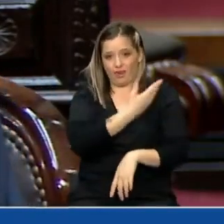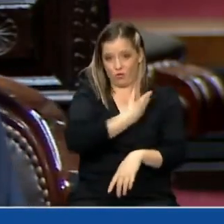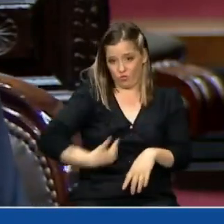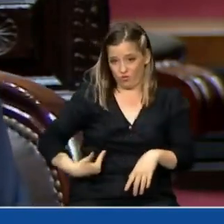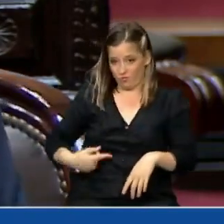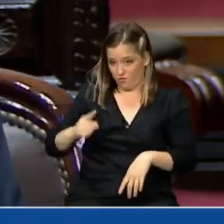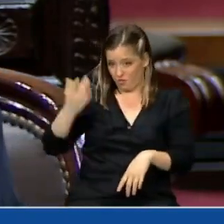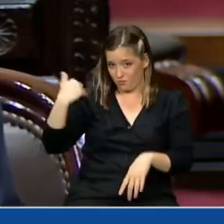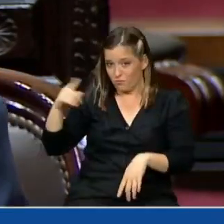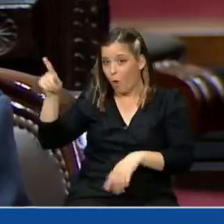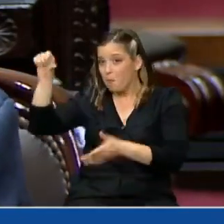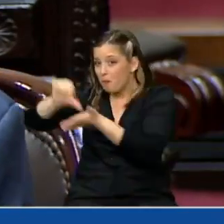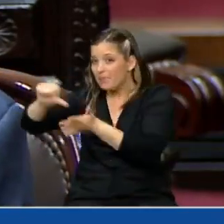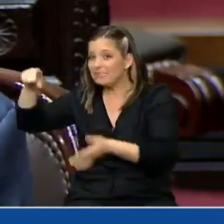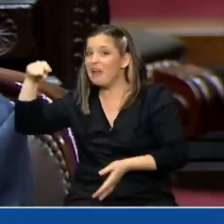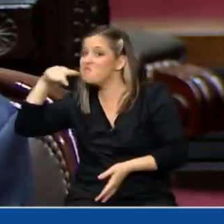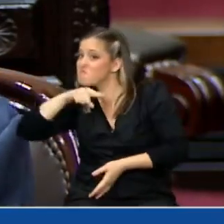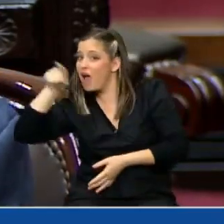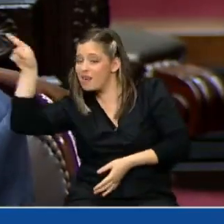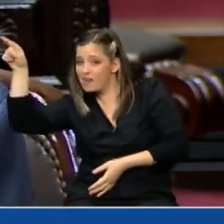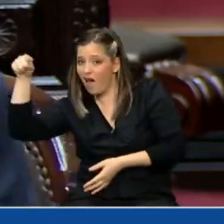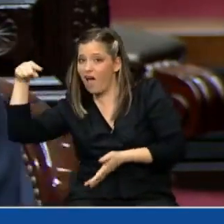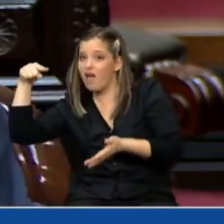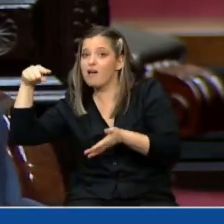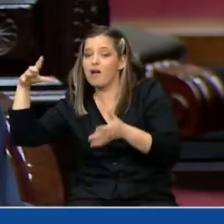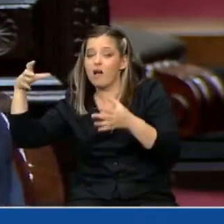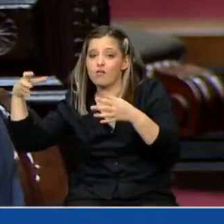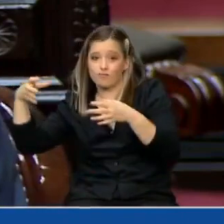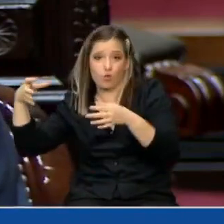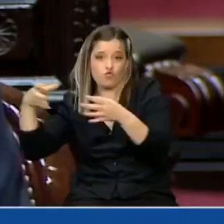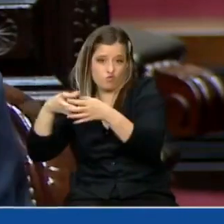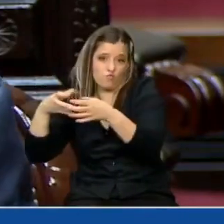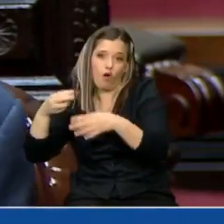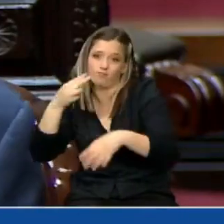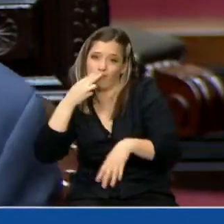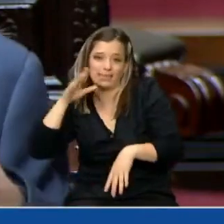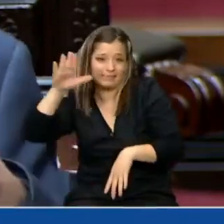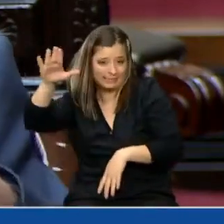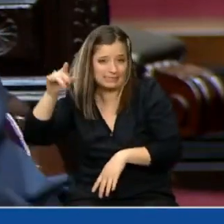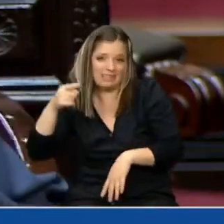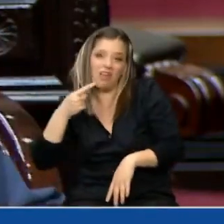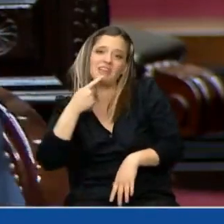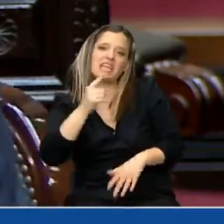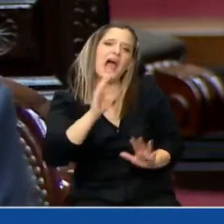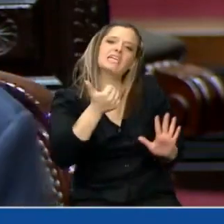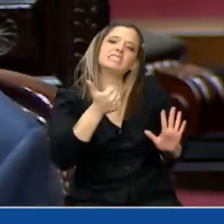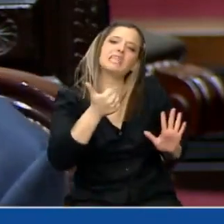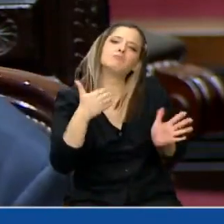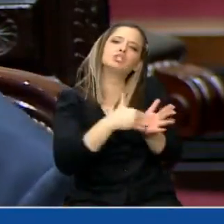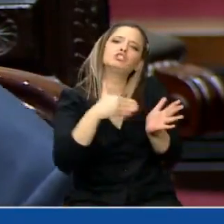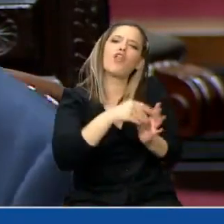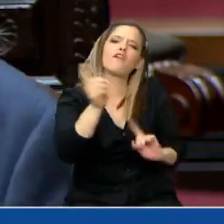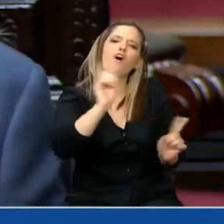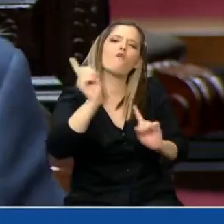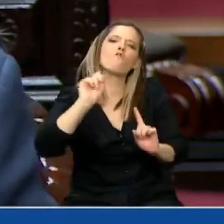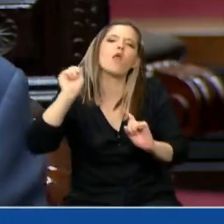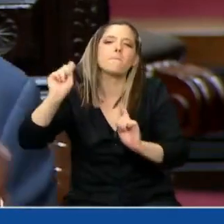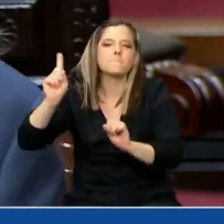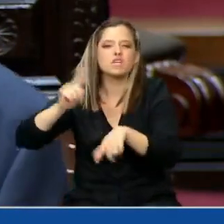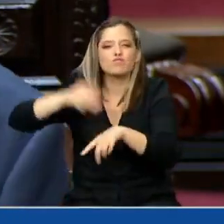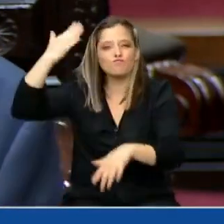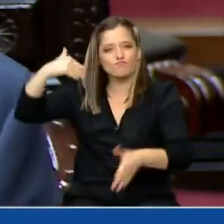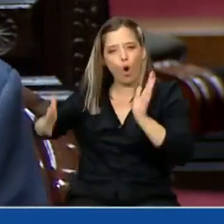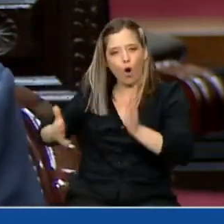Alemania escuchaba grupos neonazis que decían: no fueron 6 millones los del holocausto,